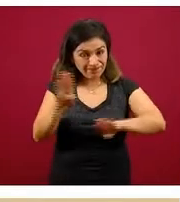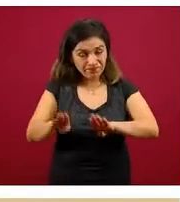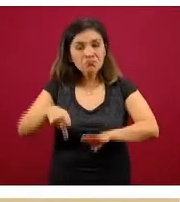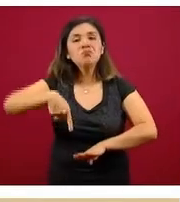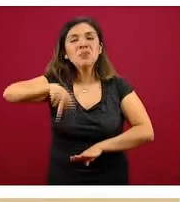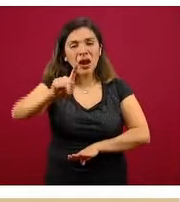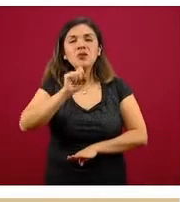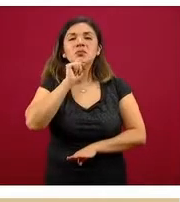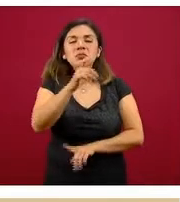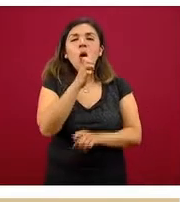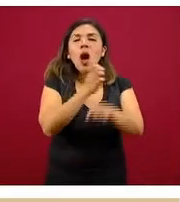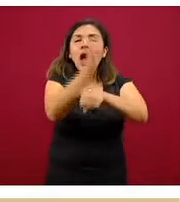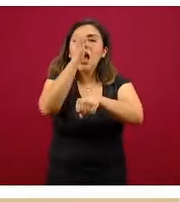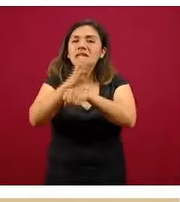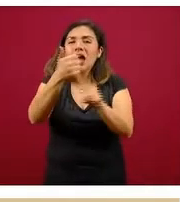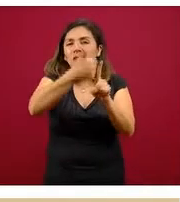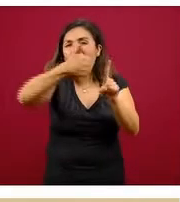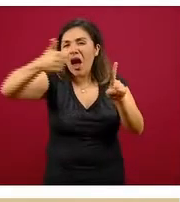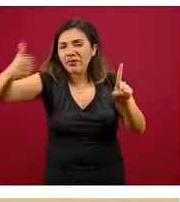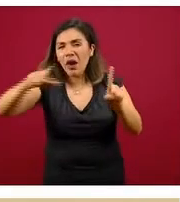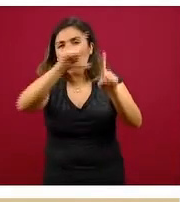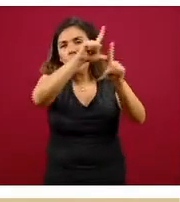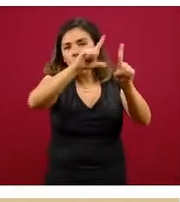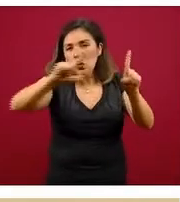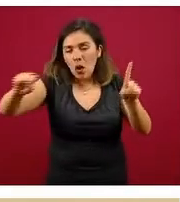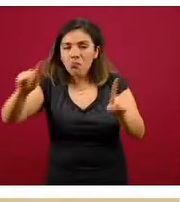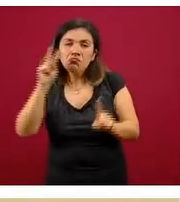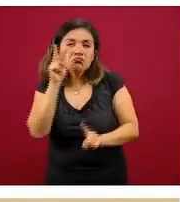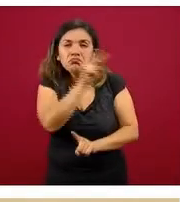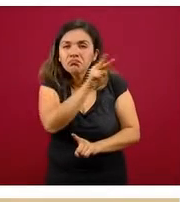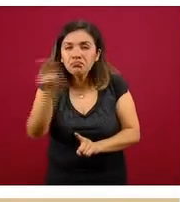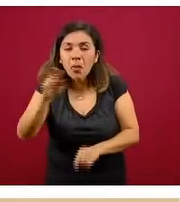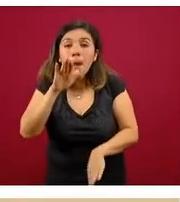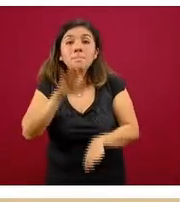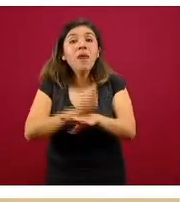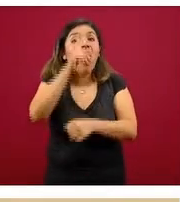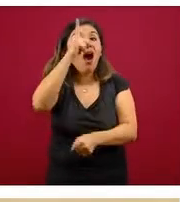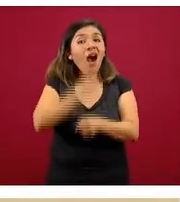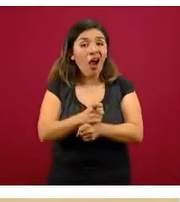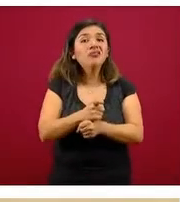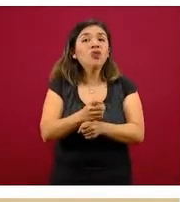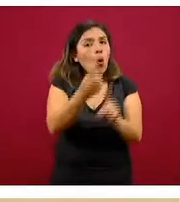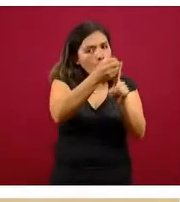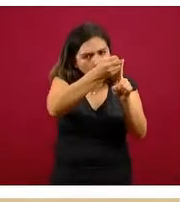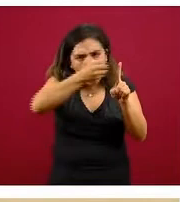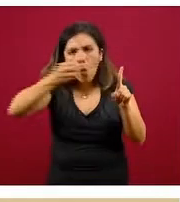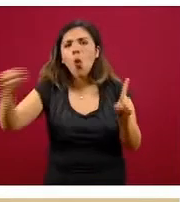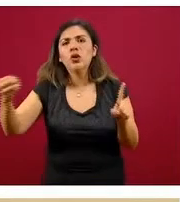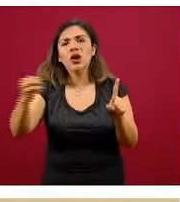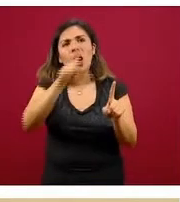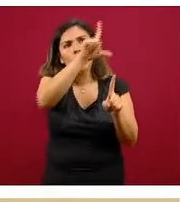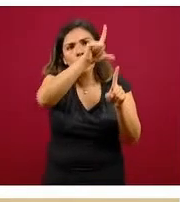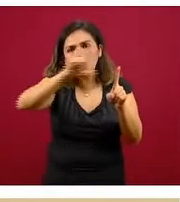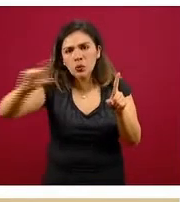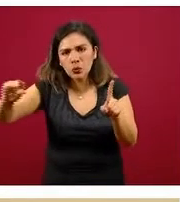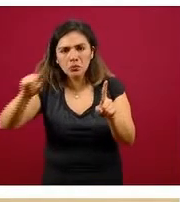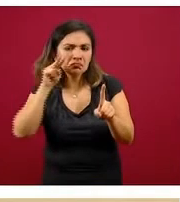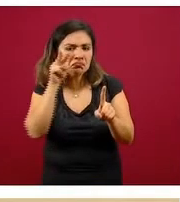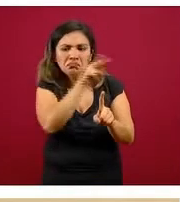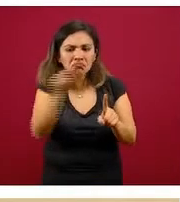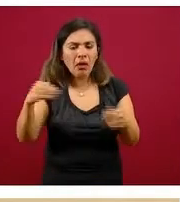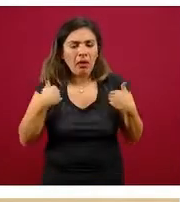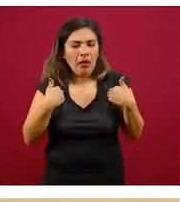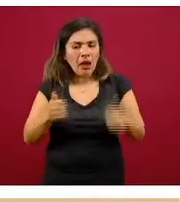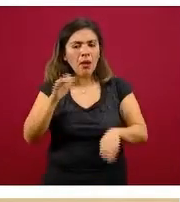también por entidad federativa. Podemos apreciar quienes tienen la mayor carga, están ordenadas en orden